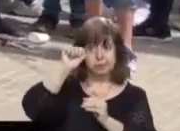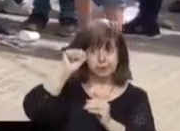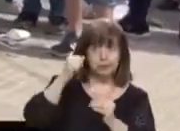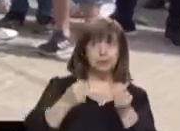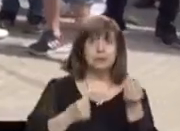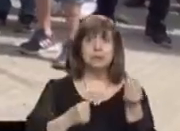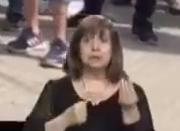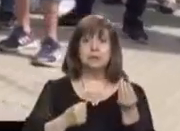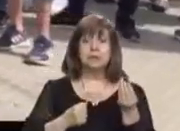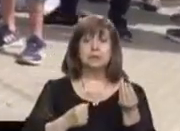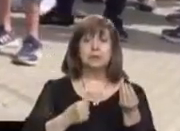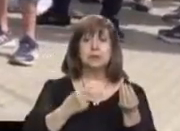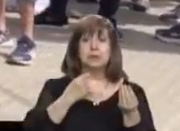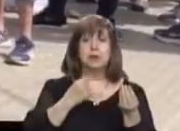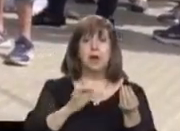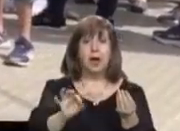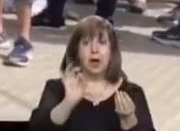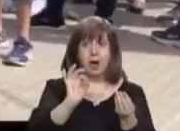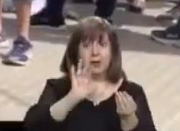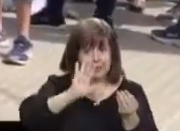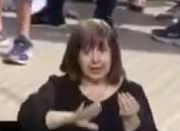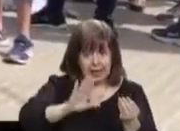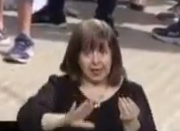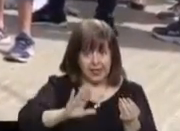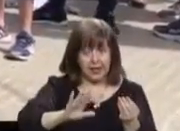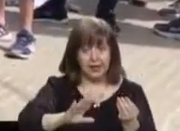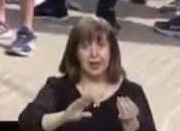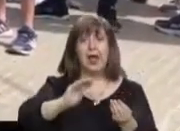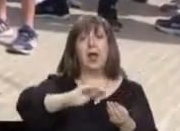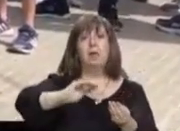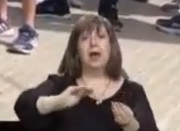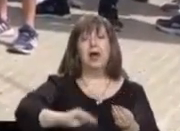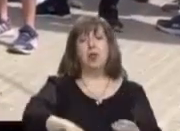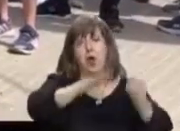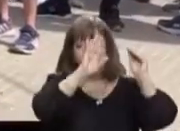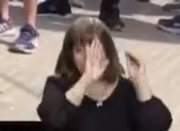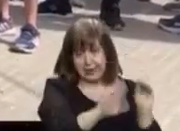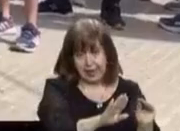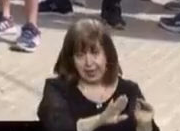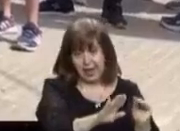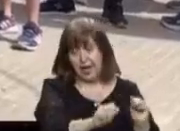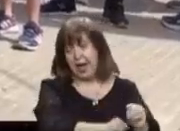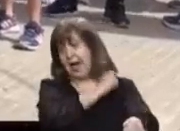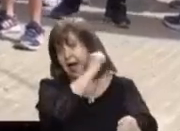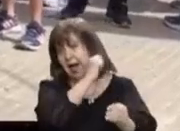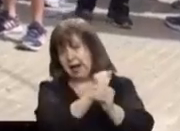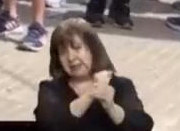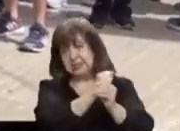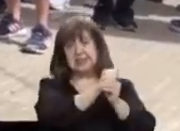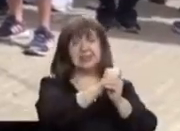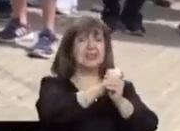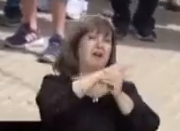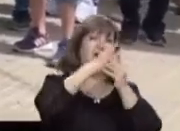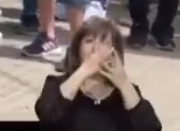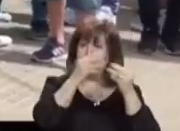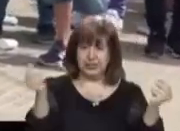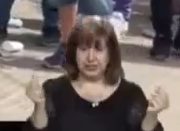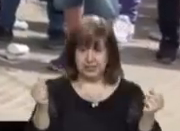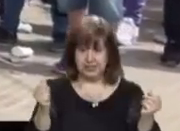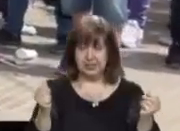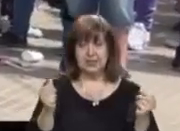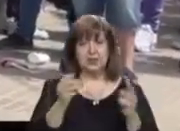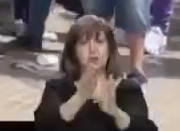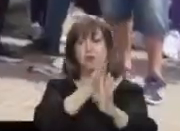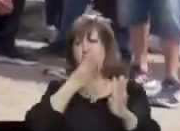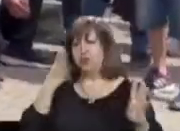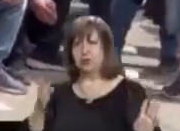que los van a atender a todos, que los empleados han decidido que van a seguir trabajando hasta que puedan atender a todas las personas que han